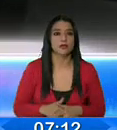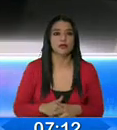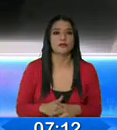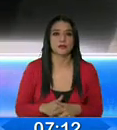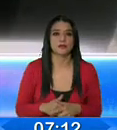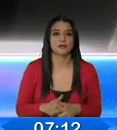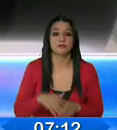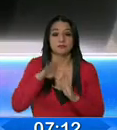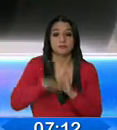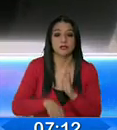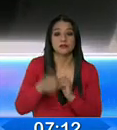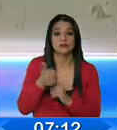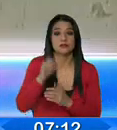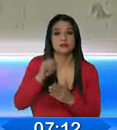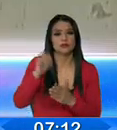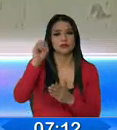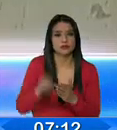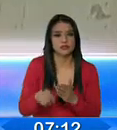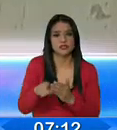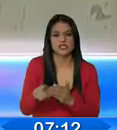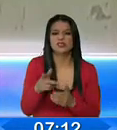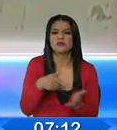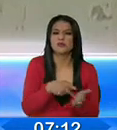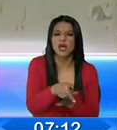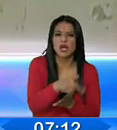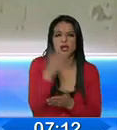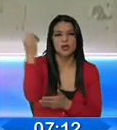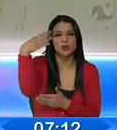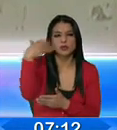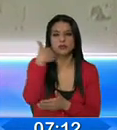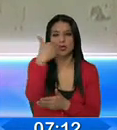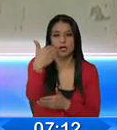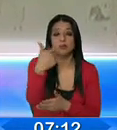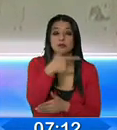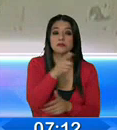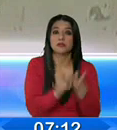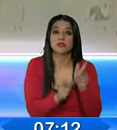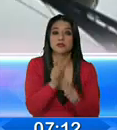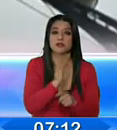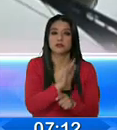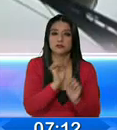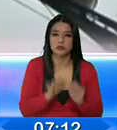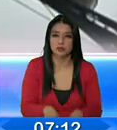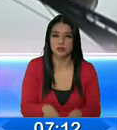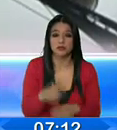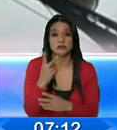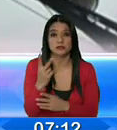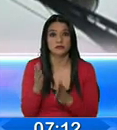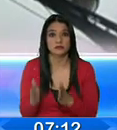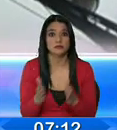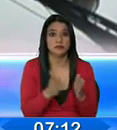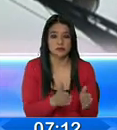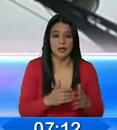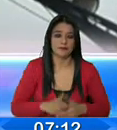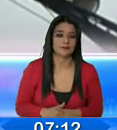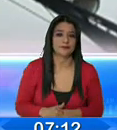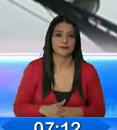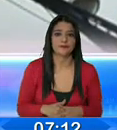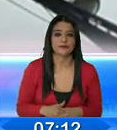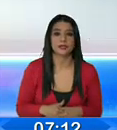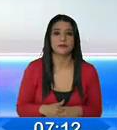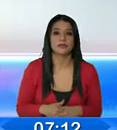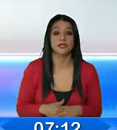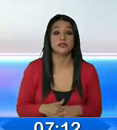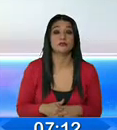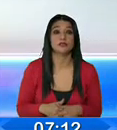rebaja del 10% en la tarifa de energía eléctrica para quienes pertenezcan a los 2 quintiles más bajos de ingresos durante